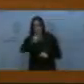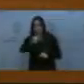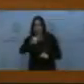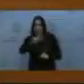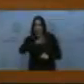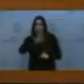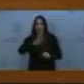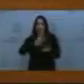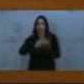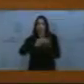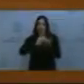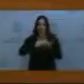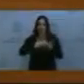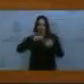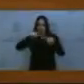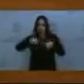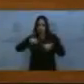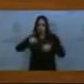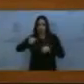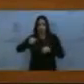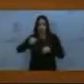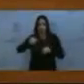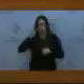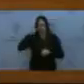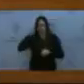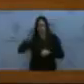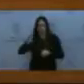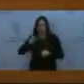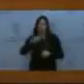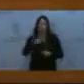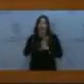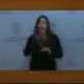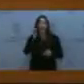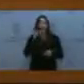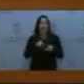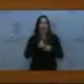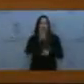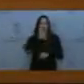Junta General, de los que la consejera se ha burlado literalmente.